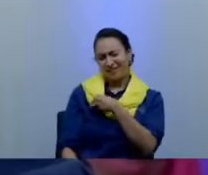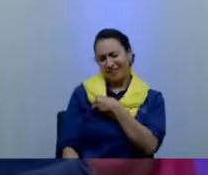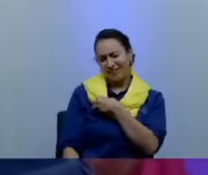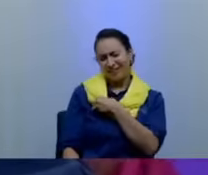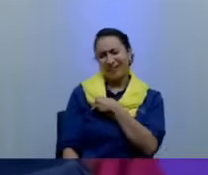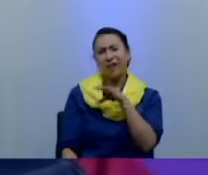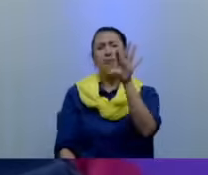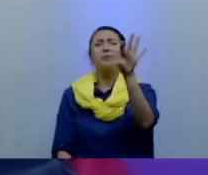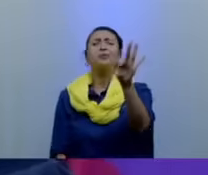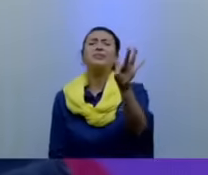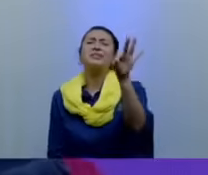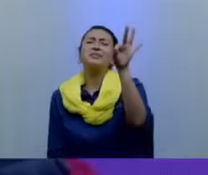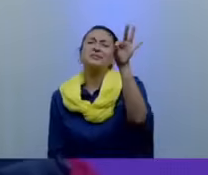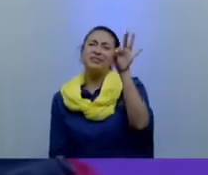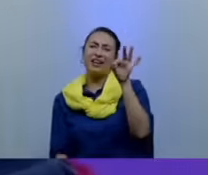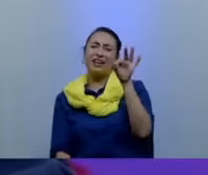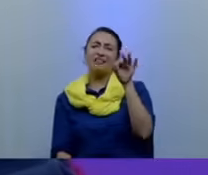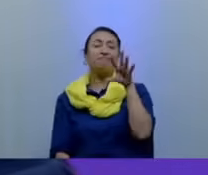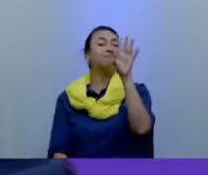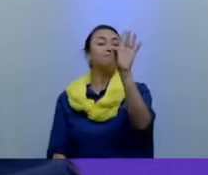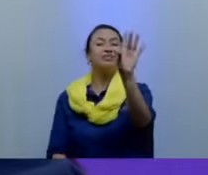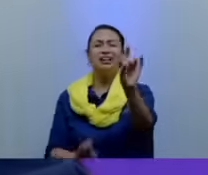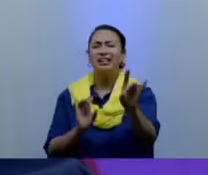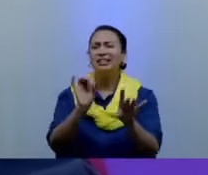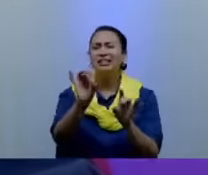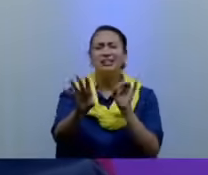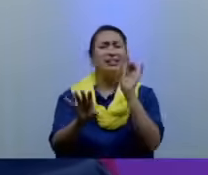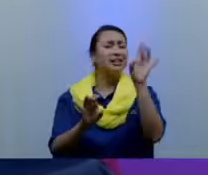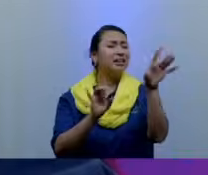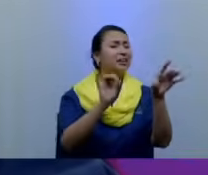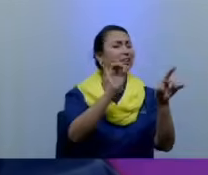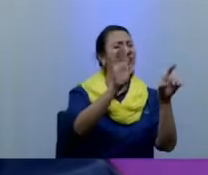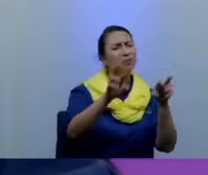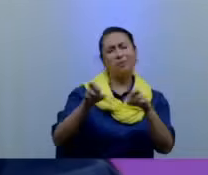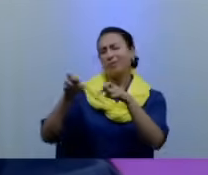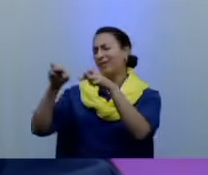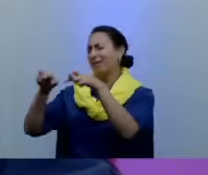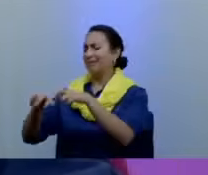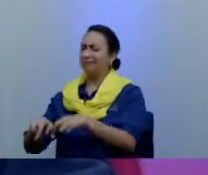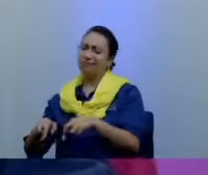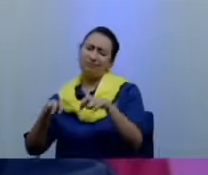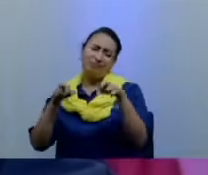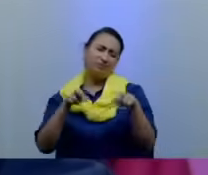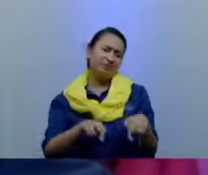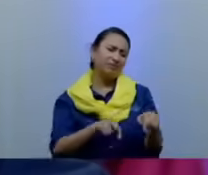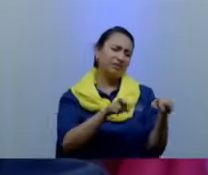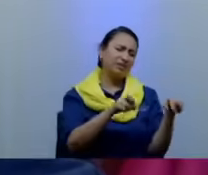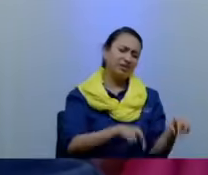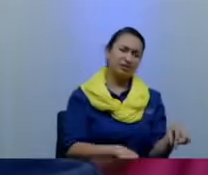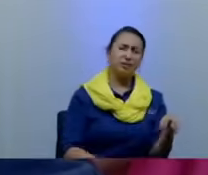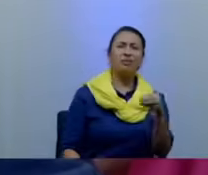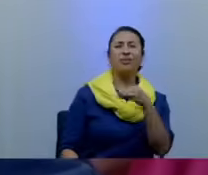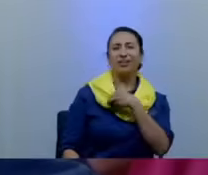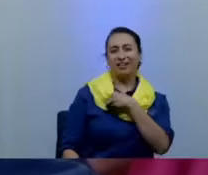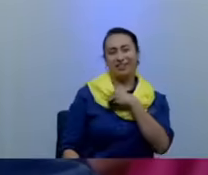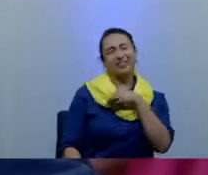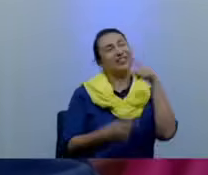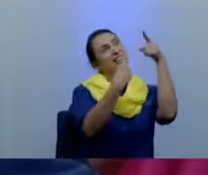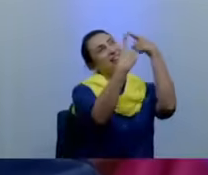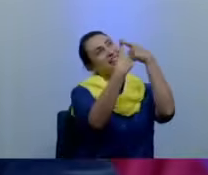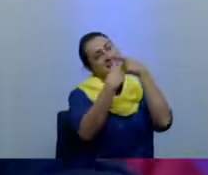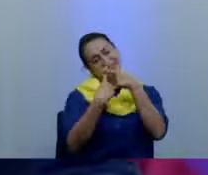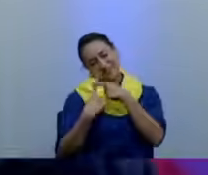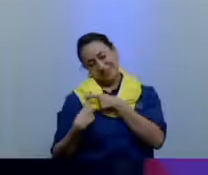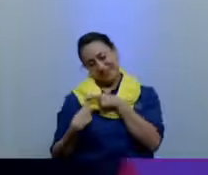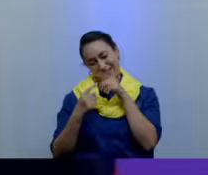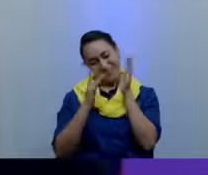siempre esta invitación. Si en medio de nosotros hay alguien que no conoce al Señor Jesucristo,